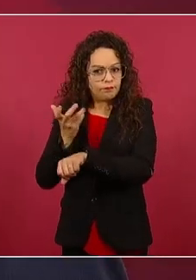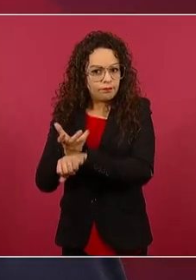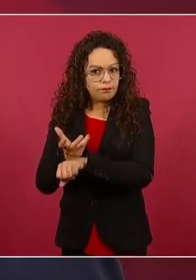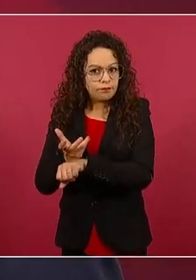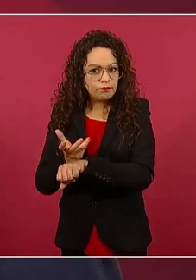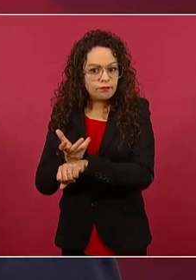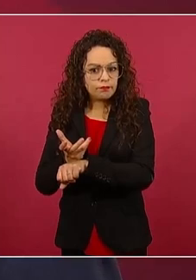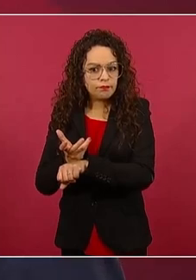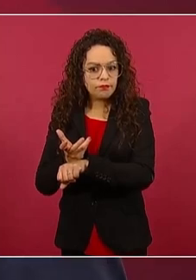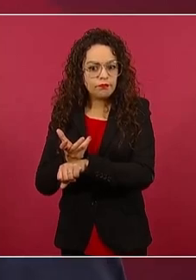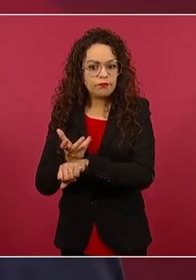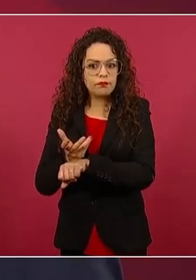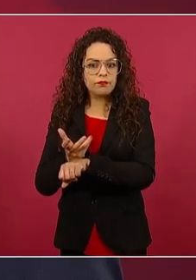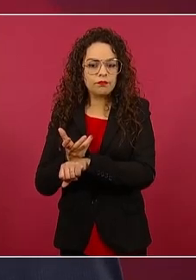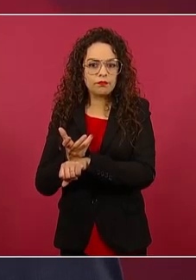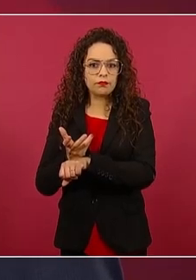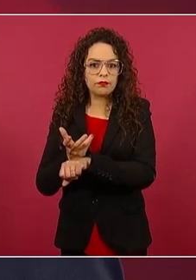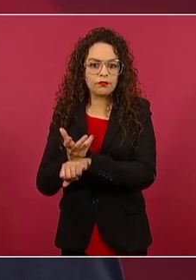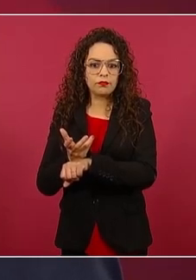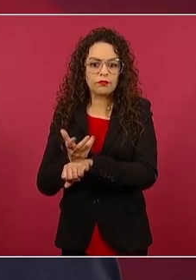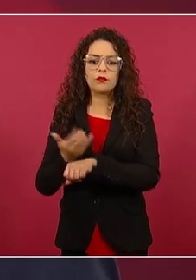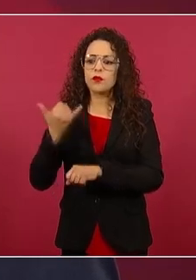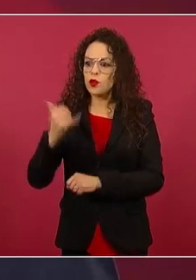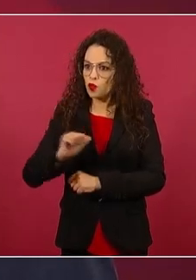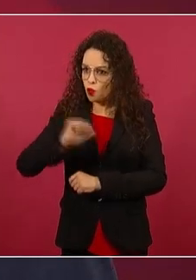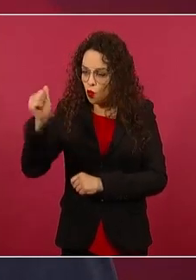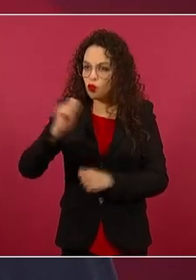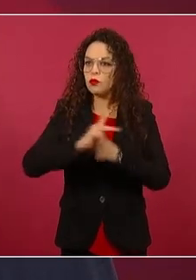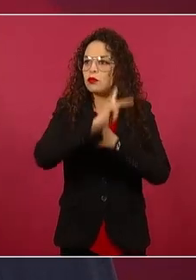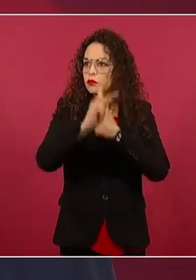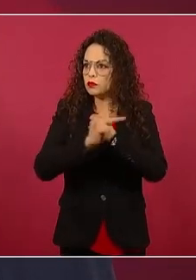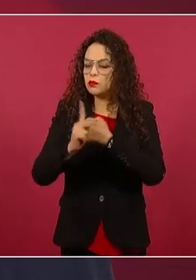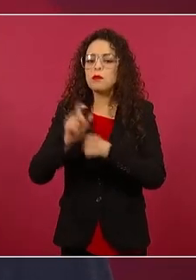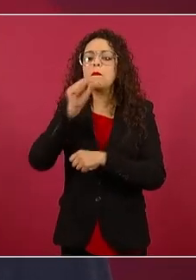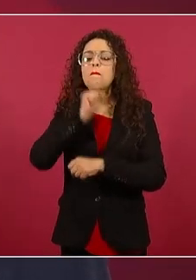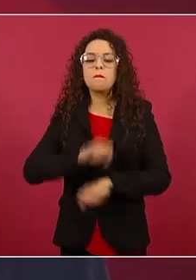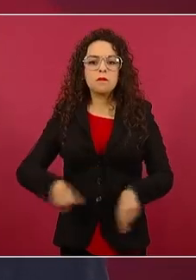con otros pueblos y con otros gobiernos.